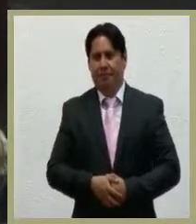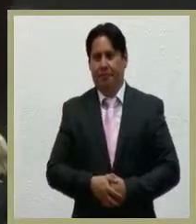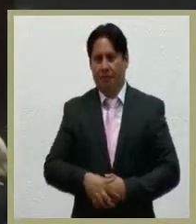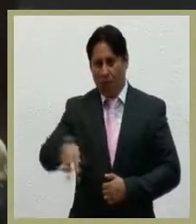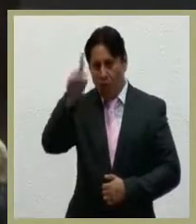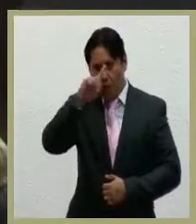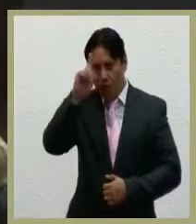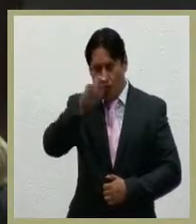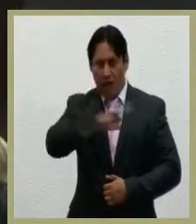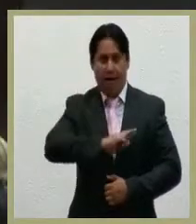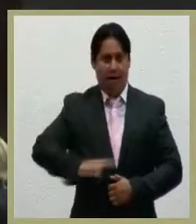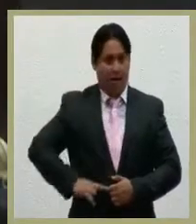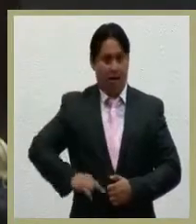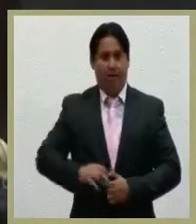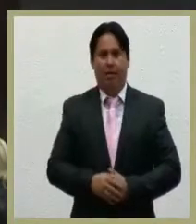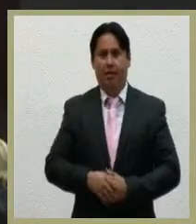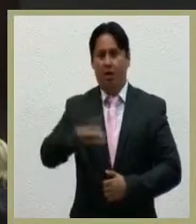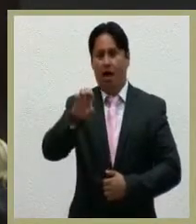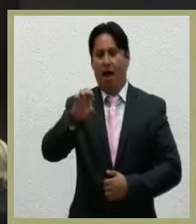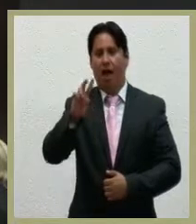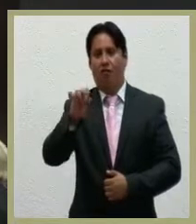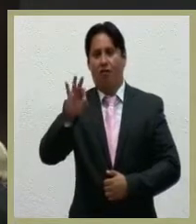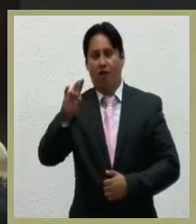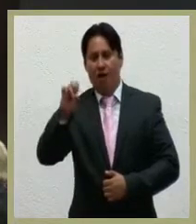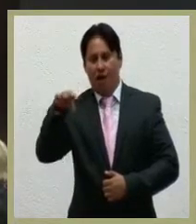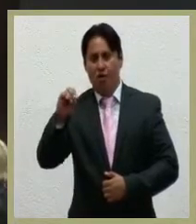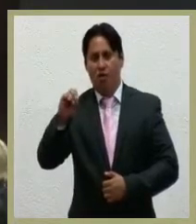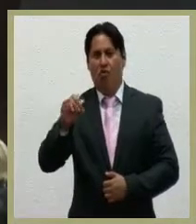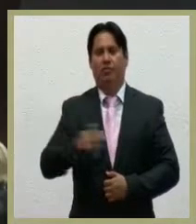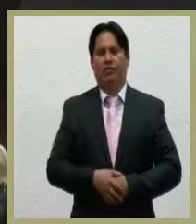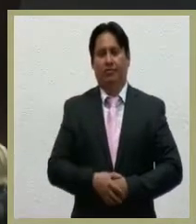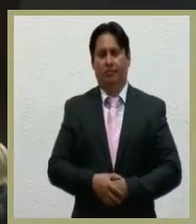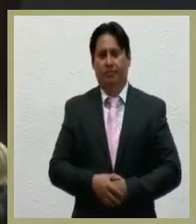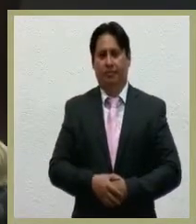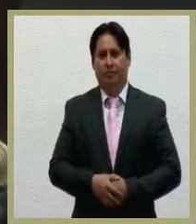concejal regidor Eufemio Ramírez García.